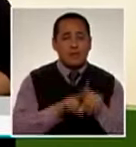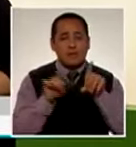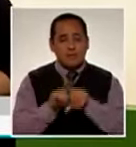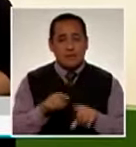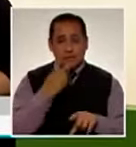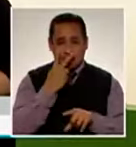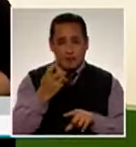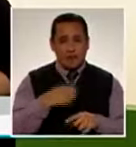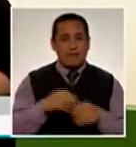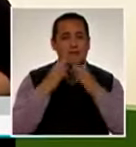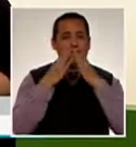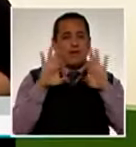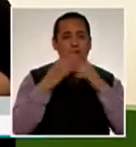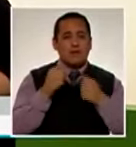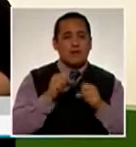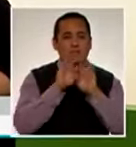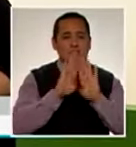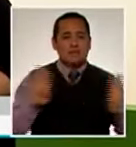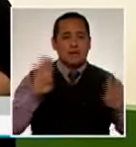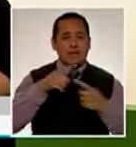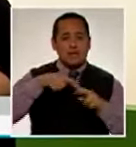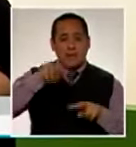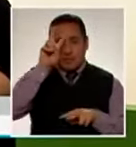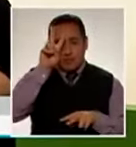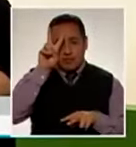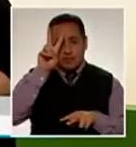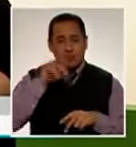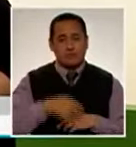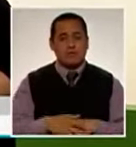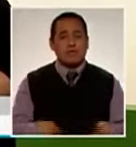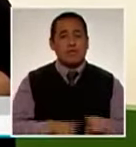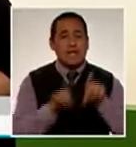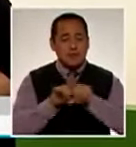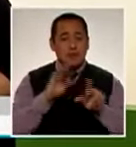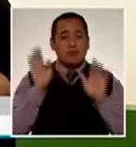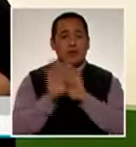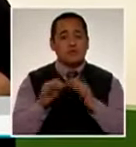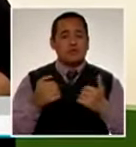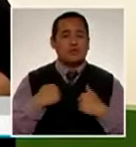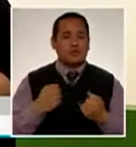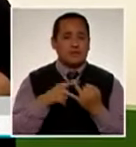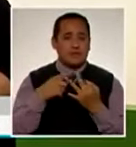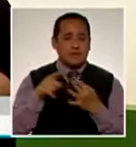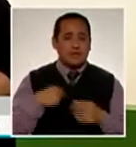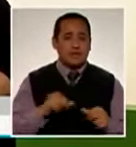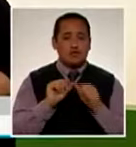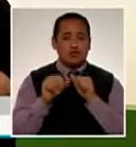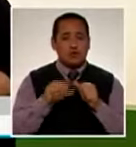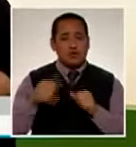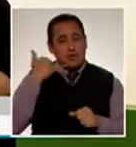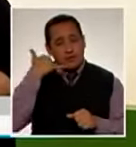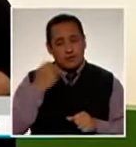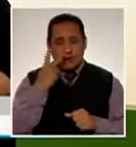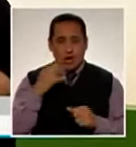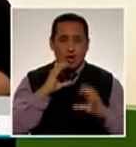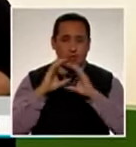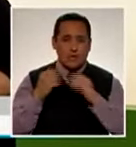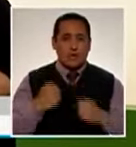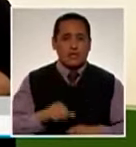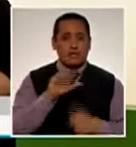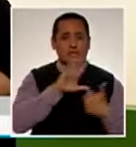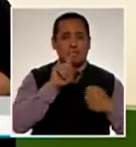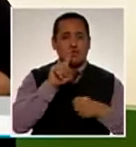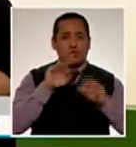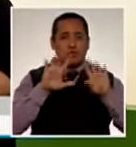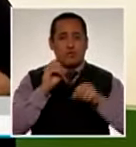sinbarreras@tvperu.gob.pe. También ingresen a nuestro Facebook, Sin Barreras TV Perú. Y por supuesto tienen los números telefónicos para poderse